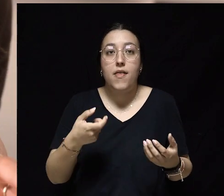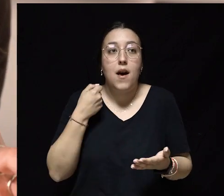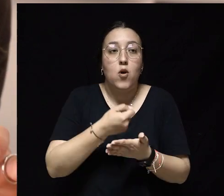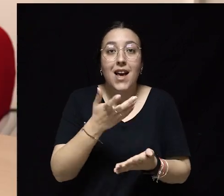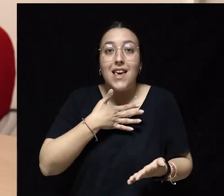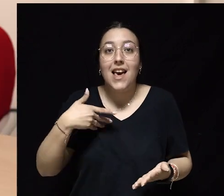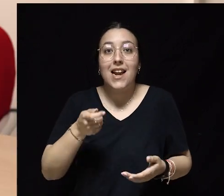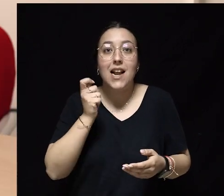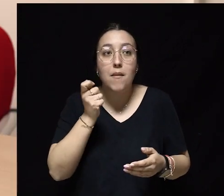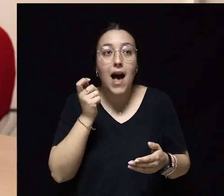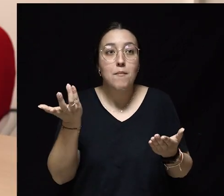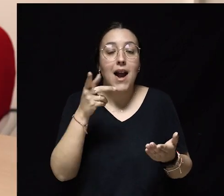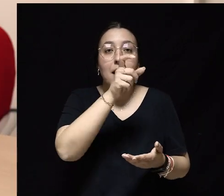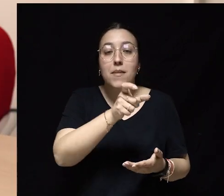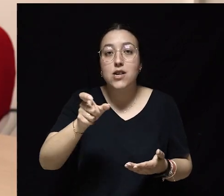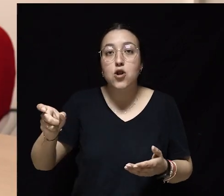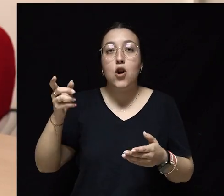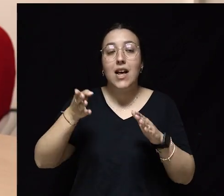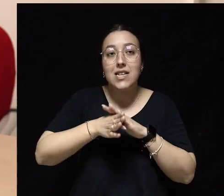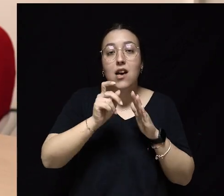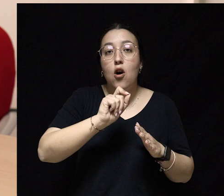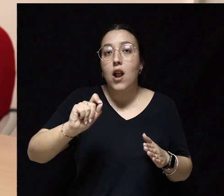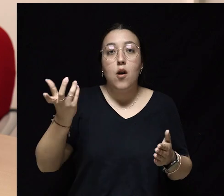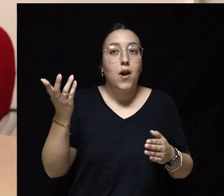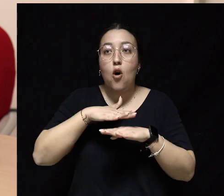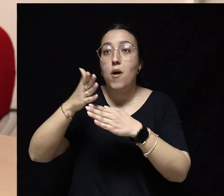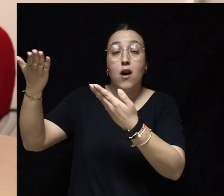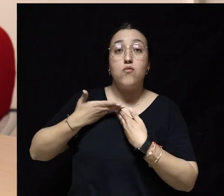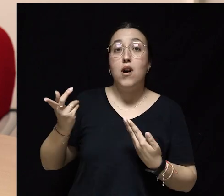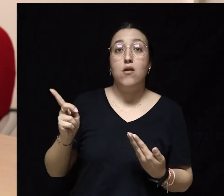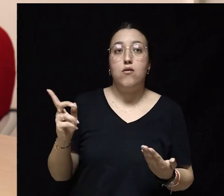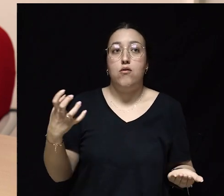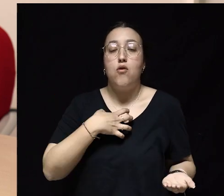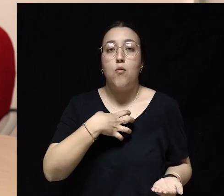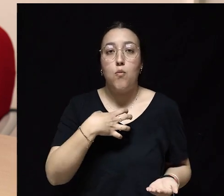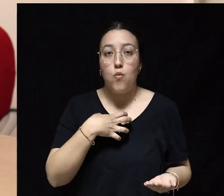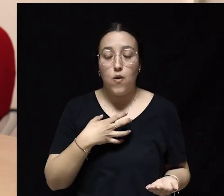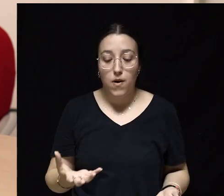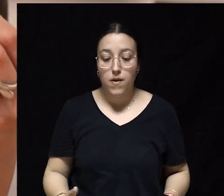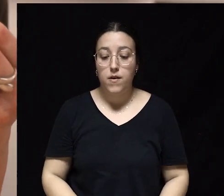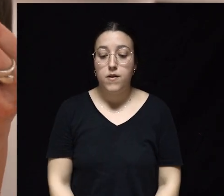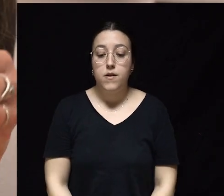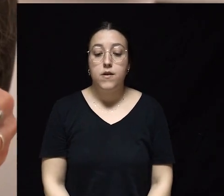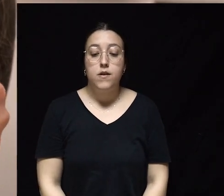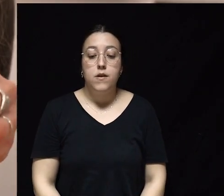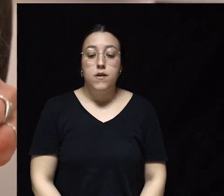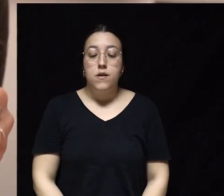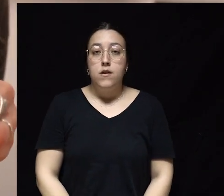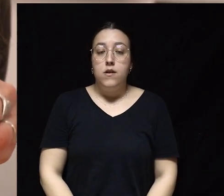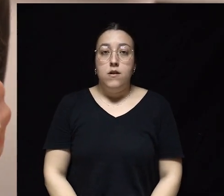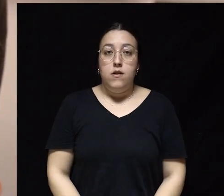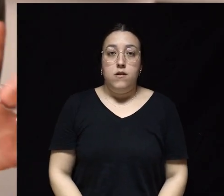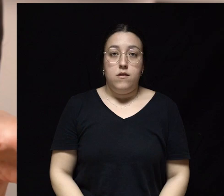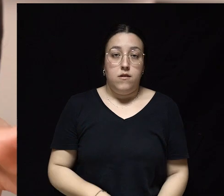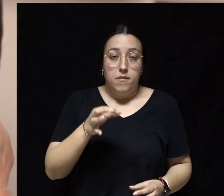Que sí que existe una normativa de inclusión que dice que el alumnado de compensatoria tiene que estar